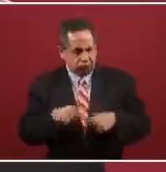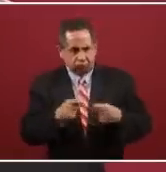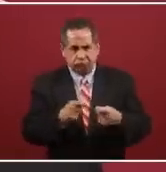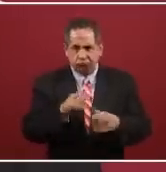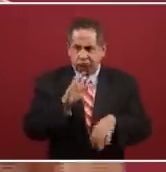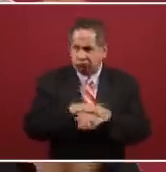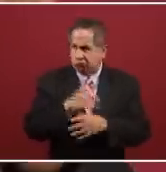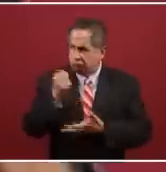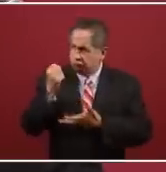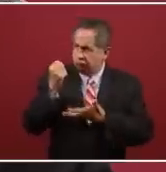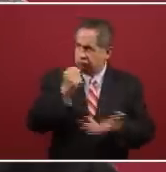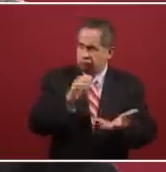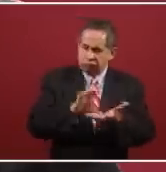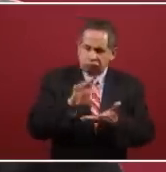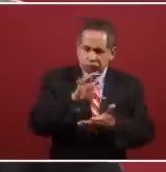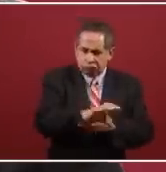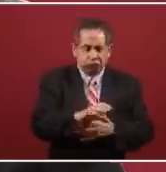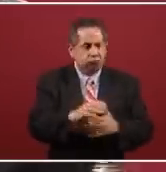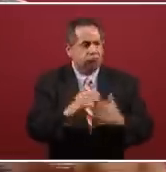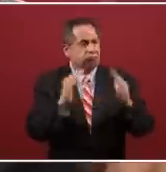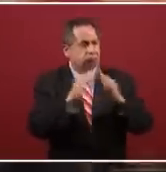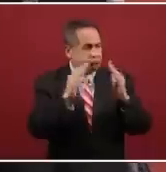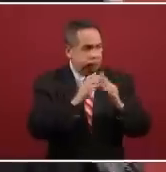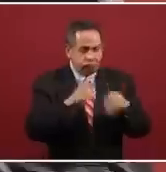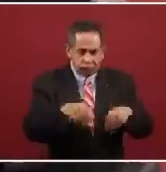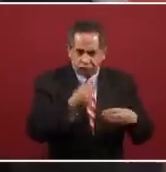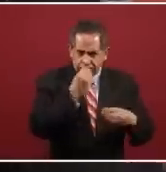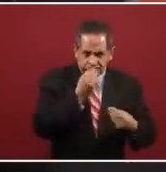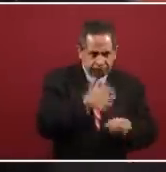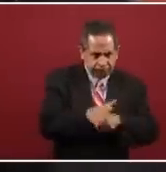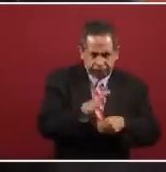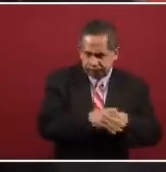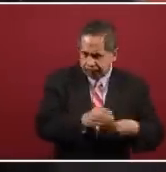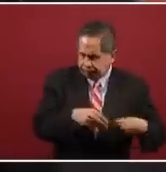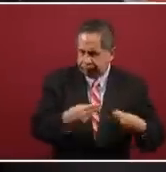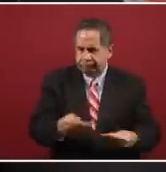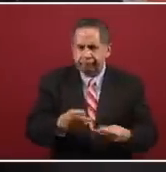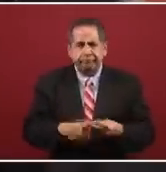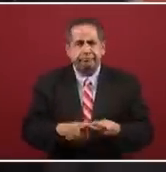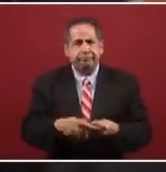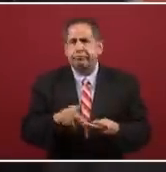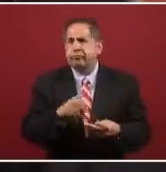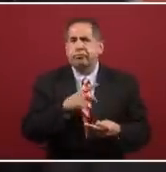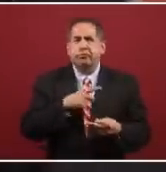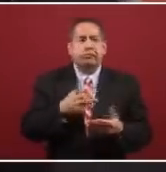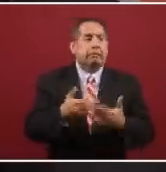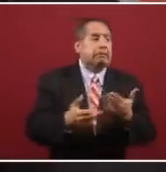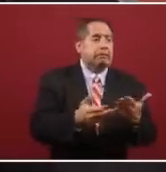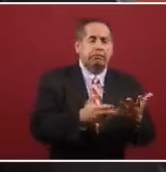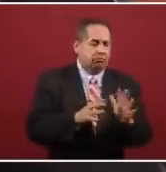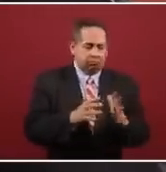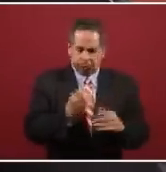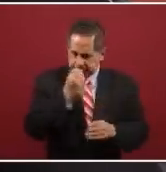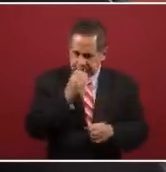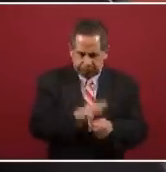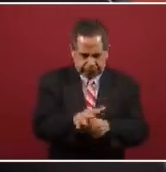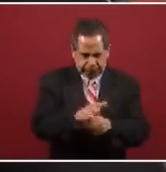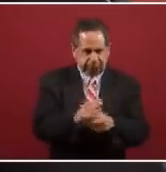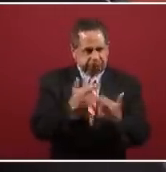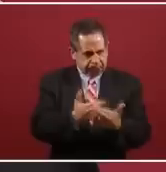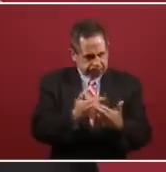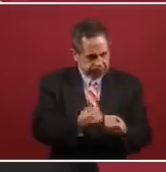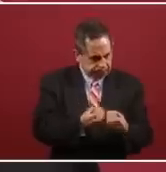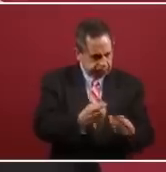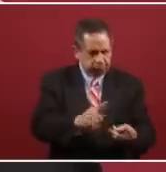tenerse recursos en albergues, que no falten los alimentos, los